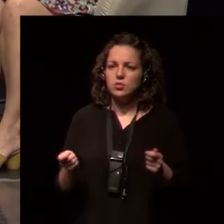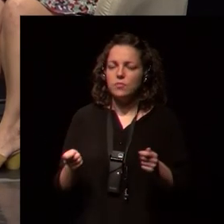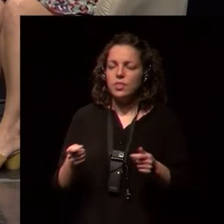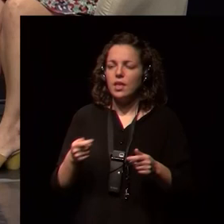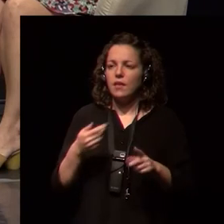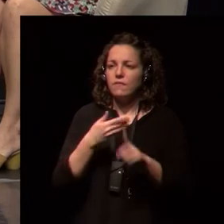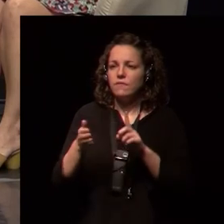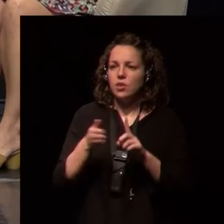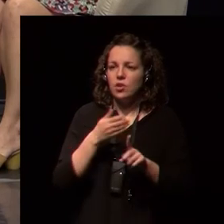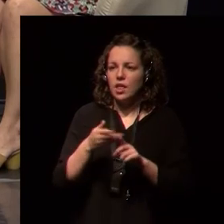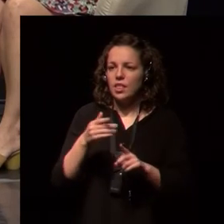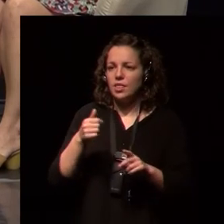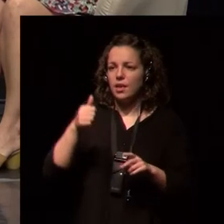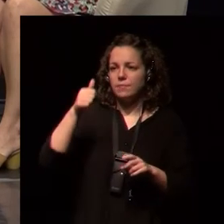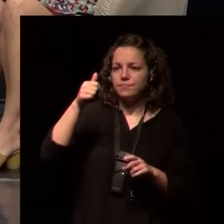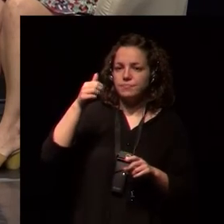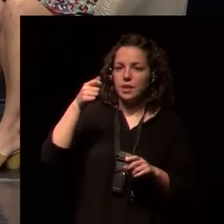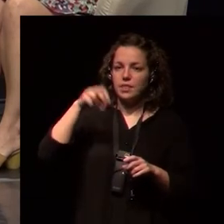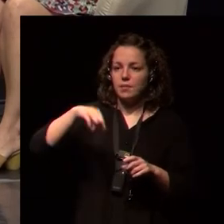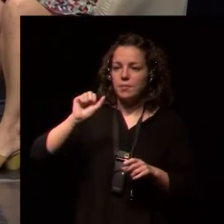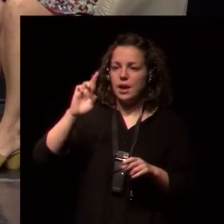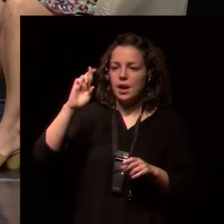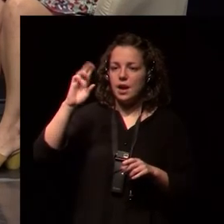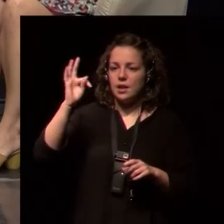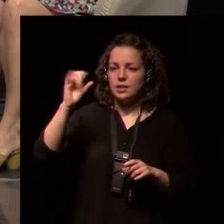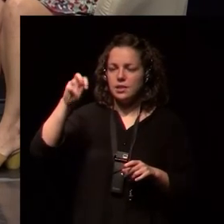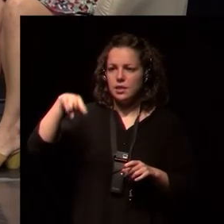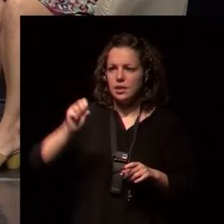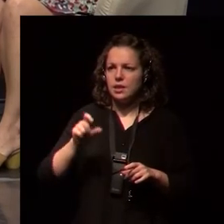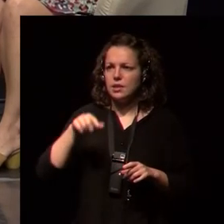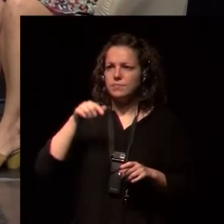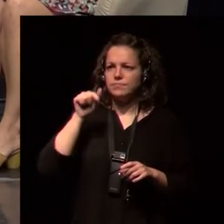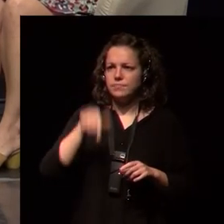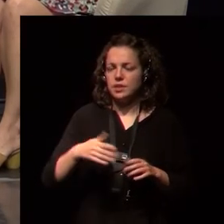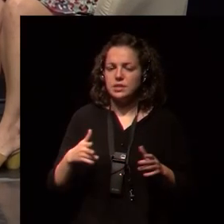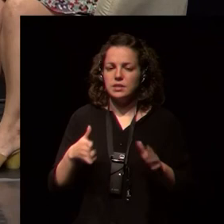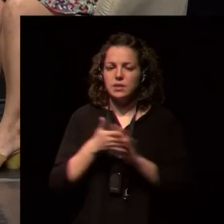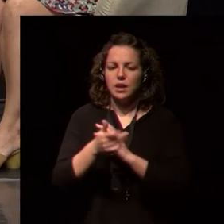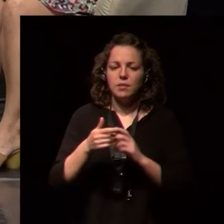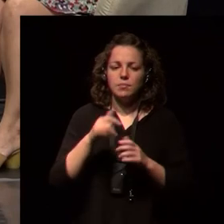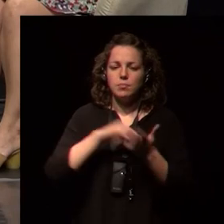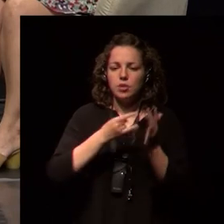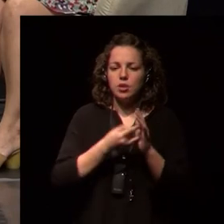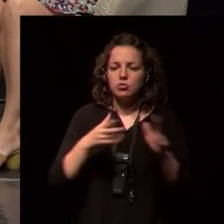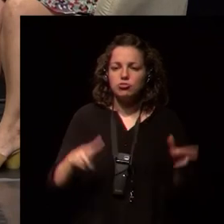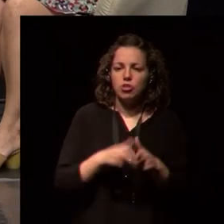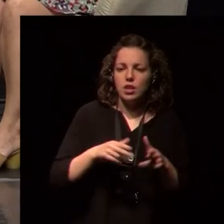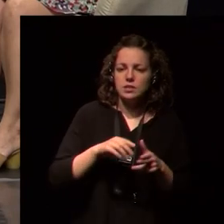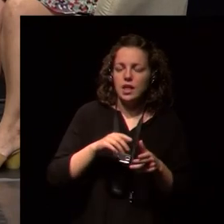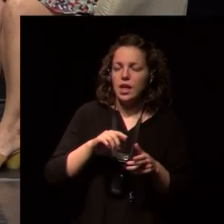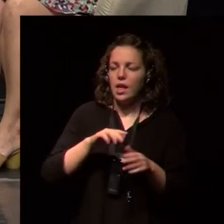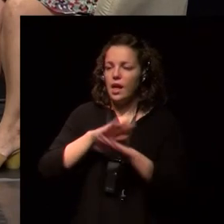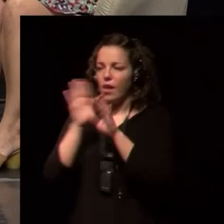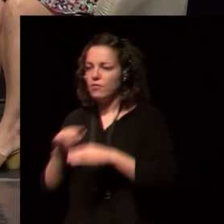que estáis hablando, los proyectos sociales sostienen proyectos artísticos y los proyectos artísticos sostienen proyectos sociales. Creo que es